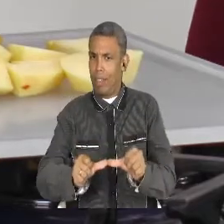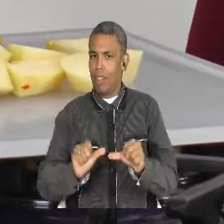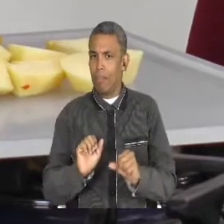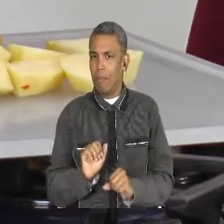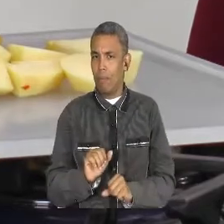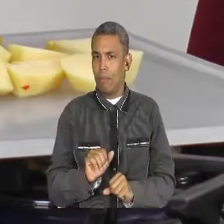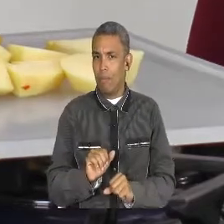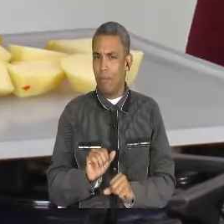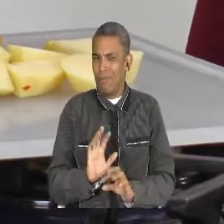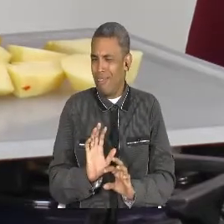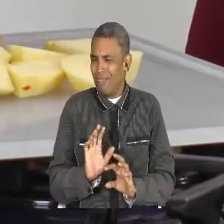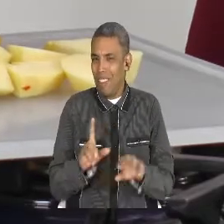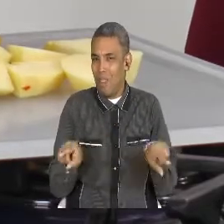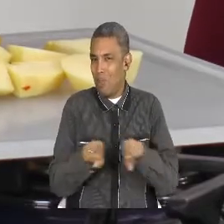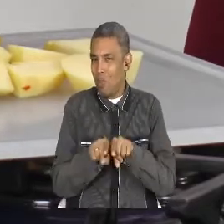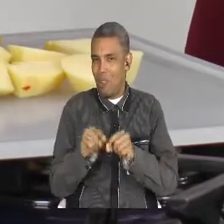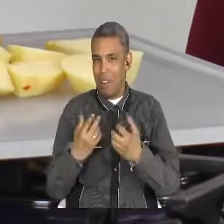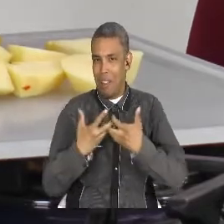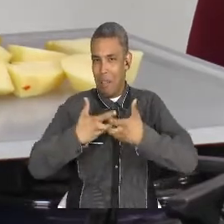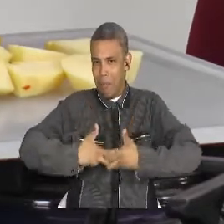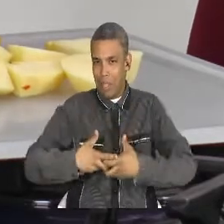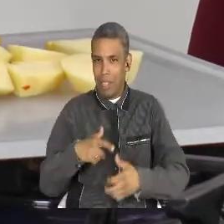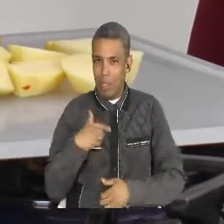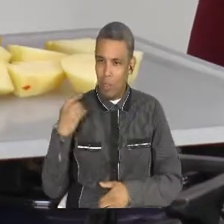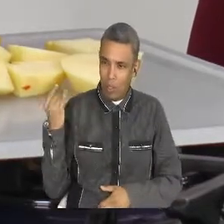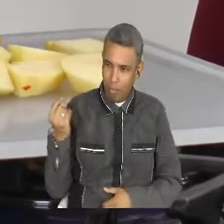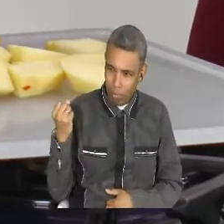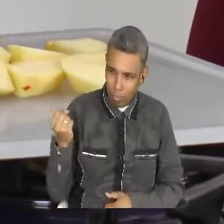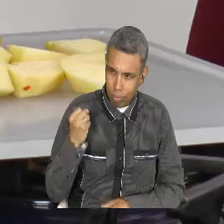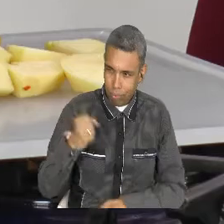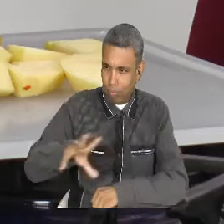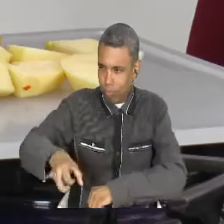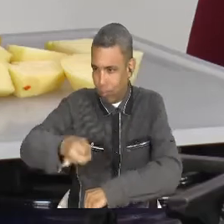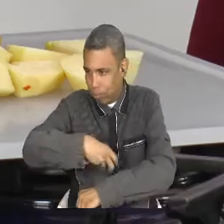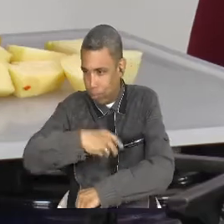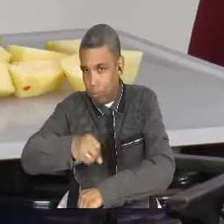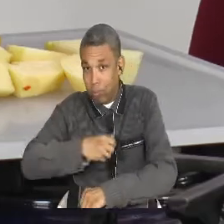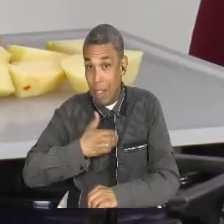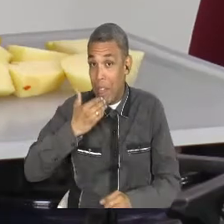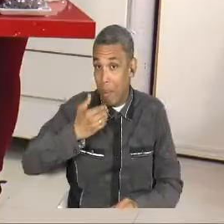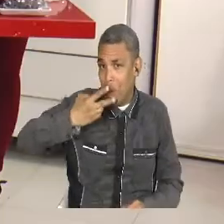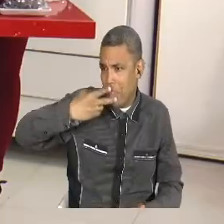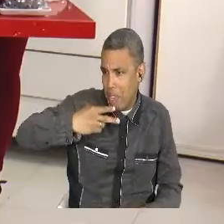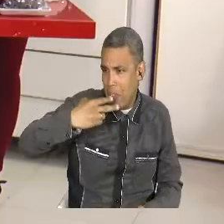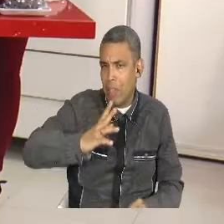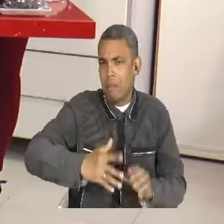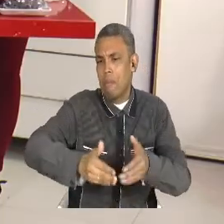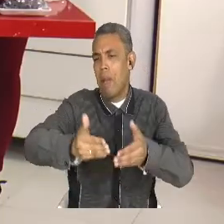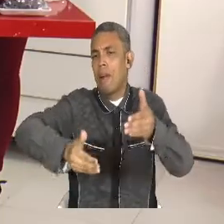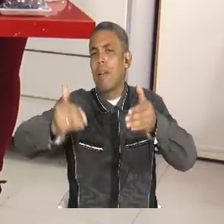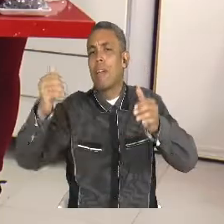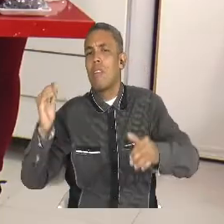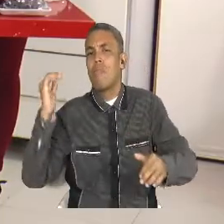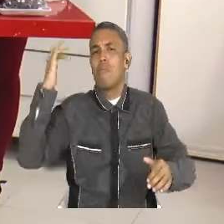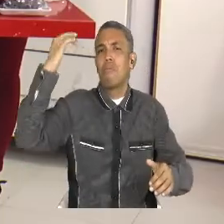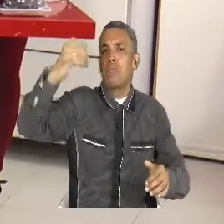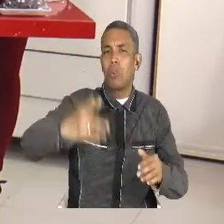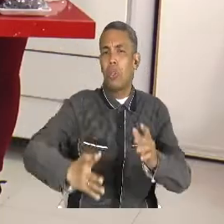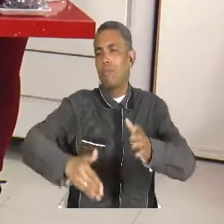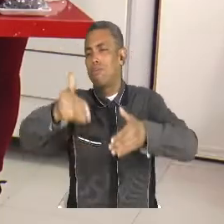adelante para beneficio de los hijos de nuestros hijos, ¿no? Digámoslo así. Para beneficio de todos los barranqueños. Todos los barranqueños. Sí,